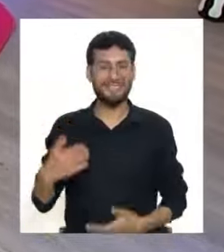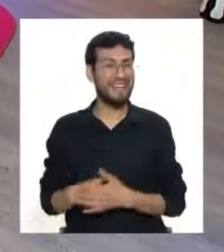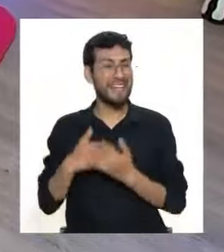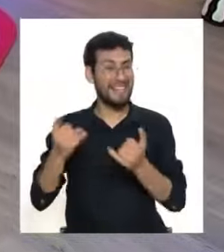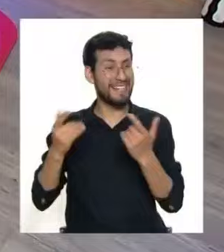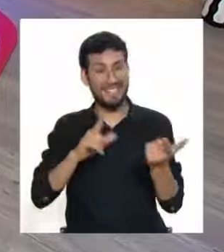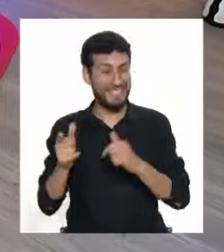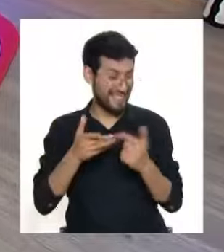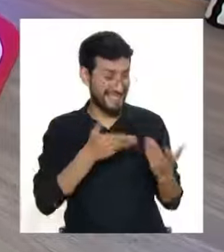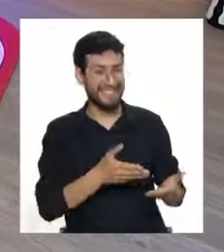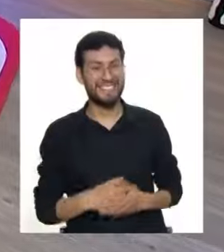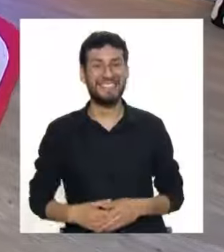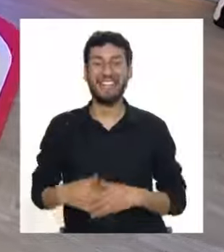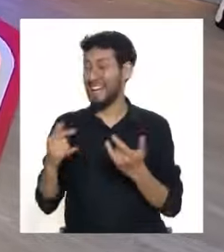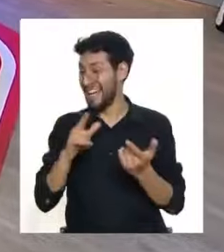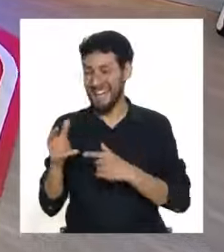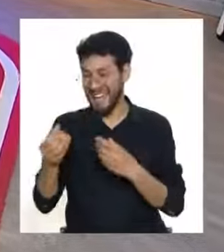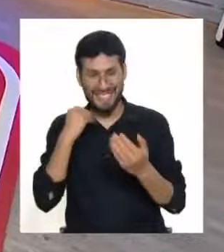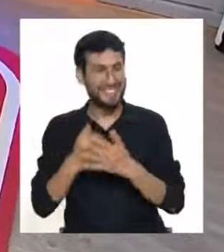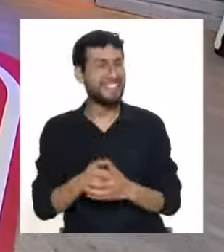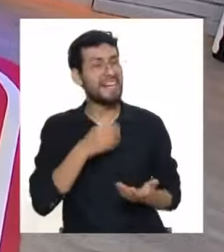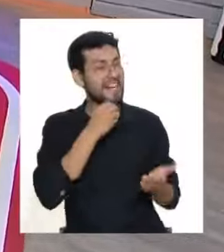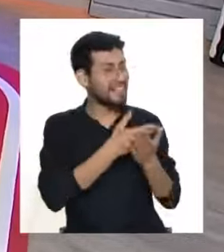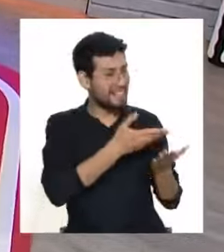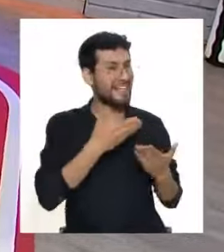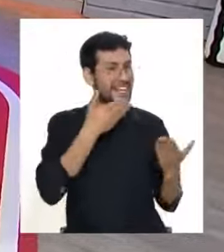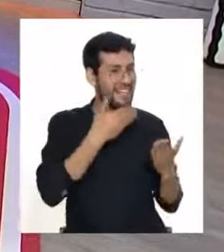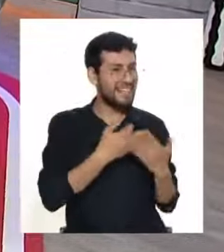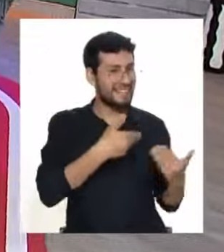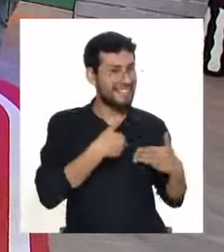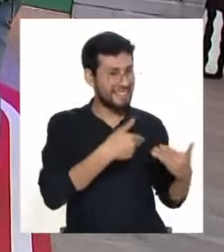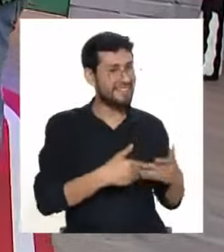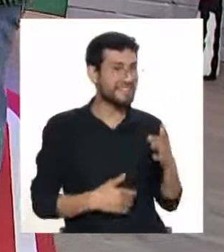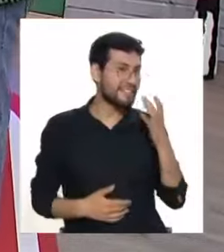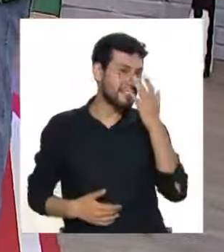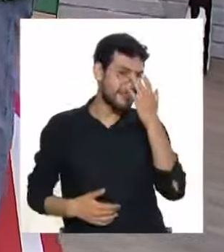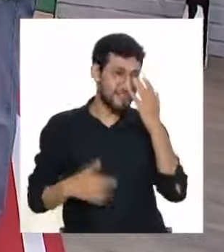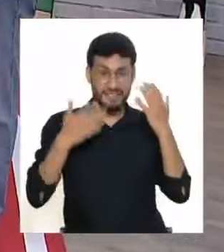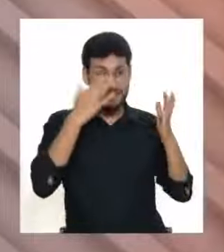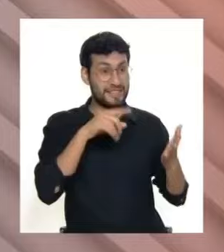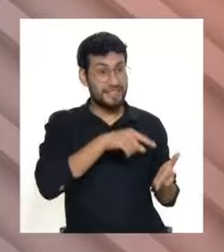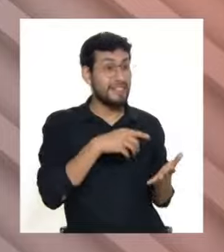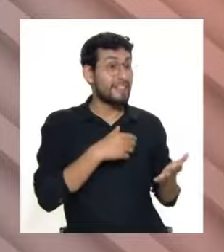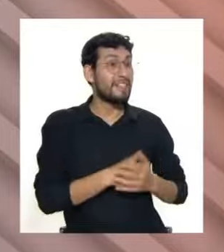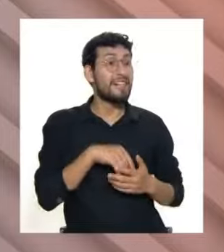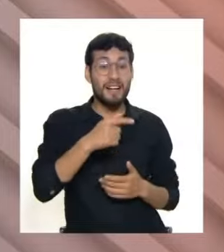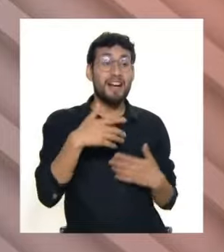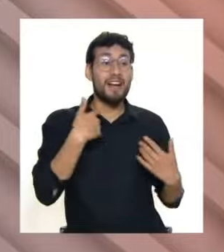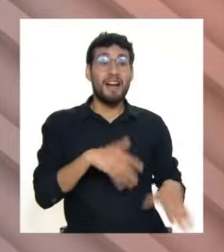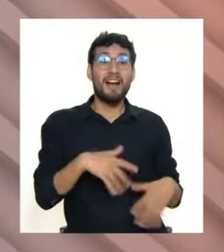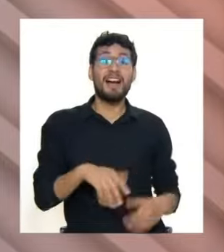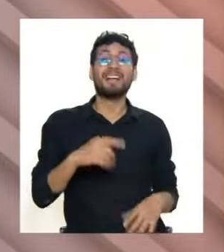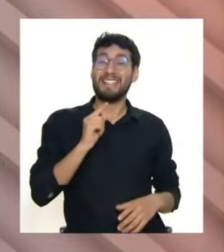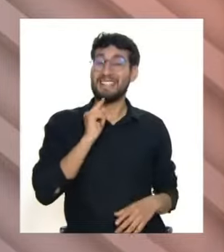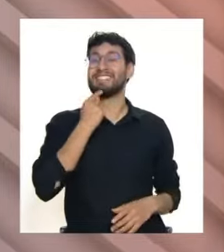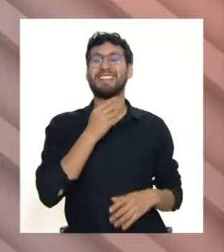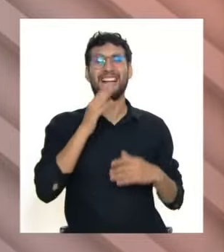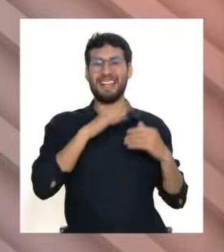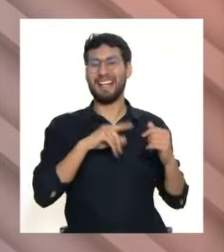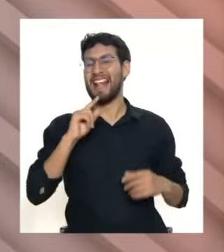Muchas gracias. Ahora sí. Bienvenido, muchas gracias por la invitación. Y no sabían que esto es más cítrico que